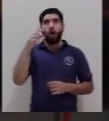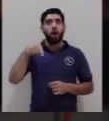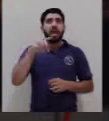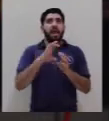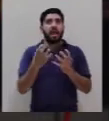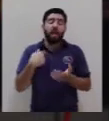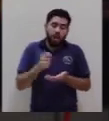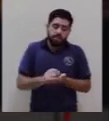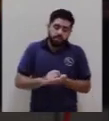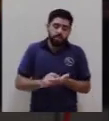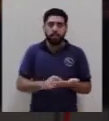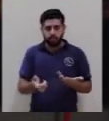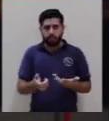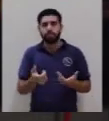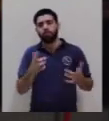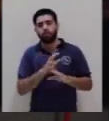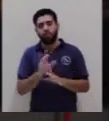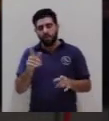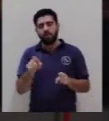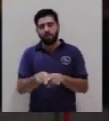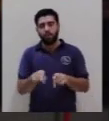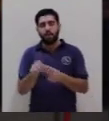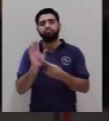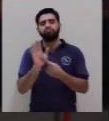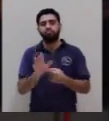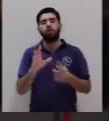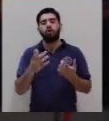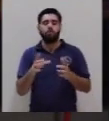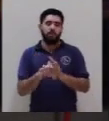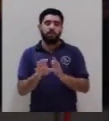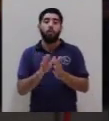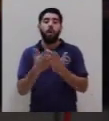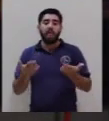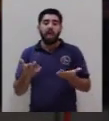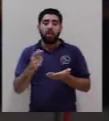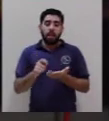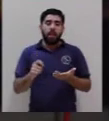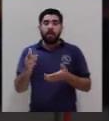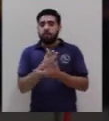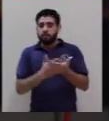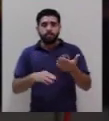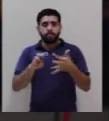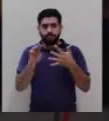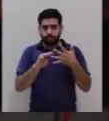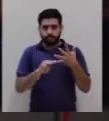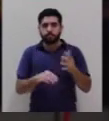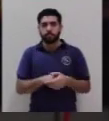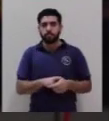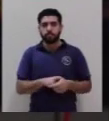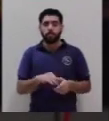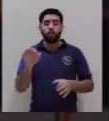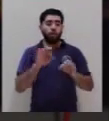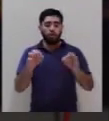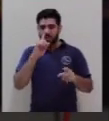aquí mamá y papá sí ayudan bastante. Solo levantan y ellos ya saben qué cuaderno tienen que llevar los estudiantes. O sea, fácil y también mano. Algo